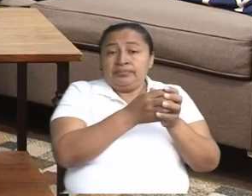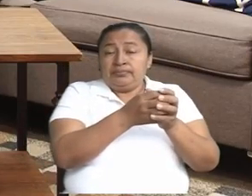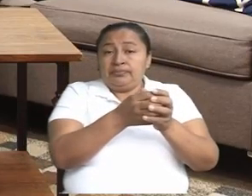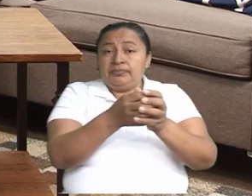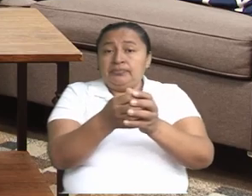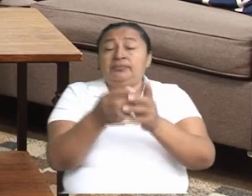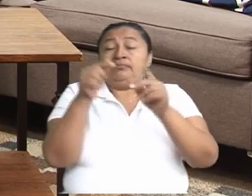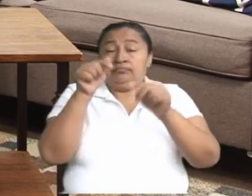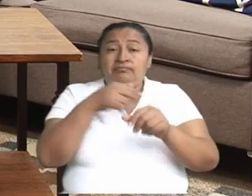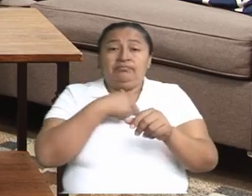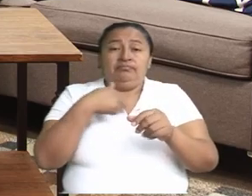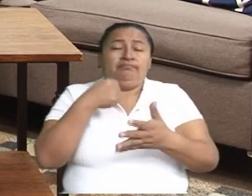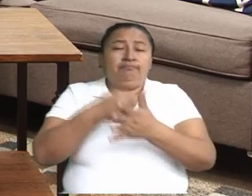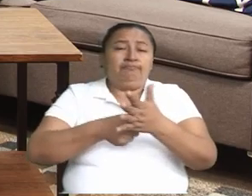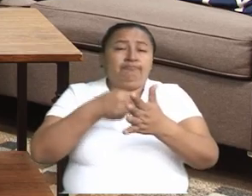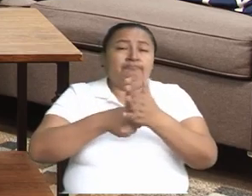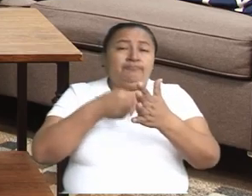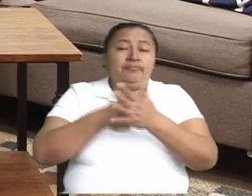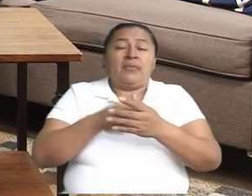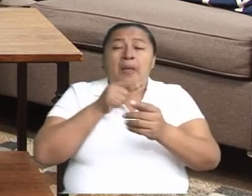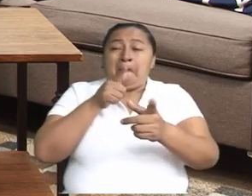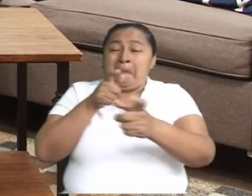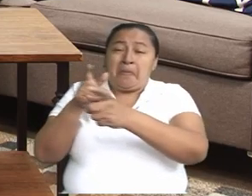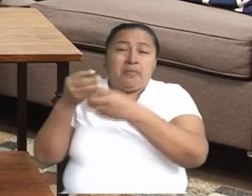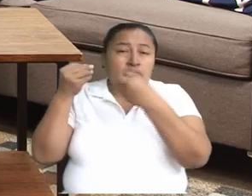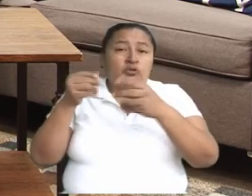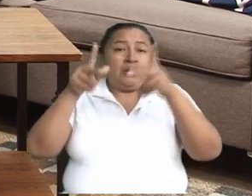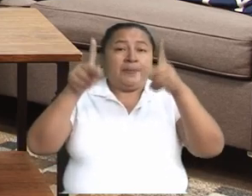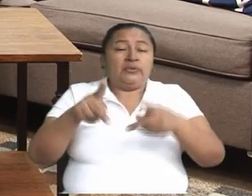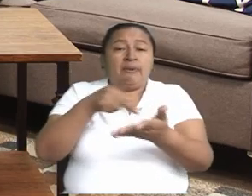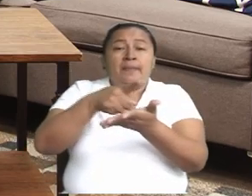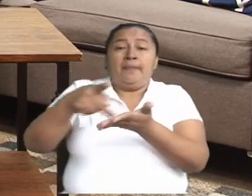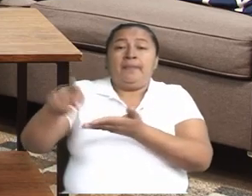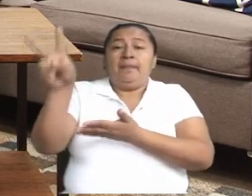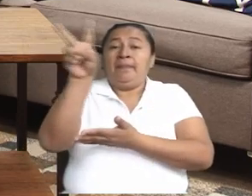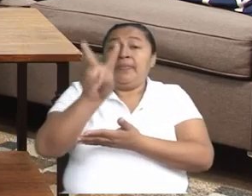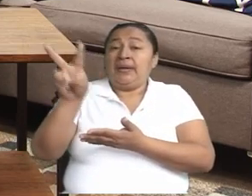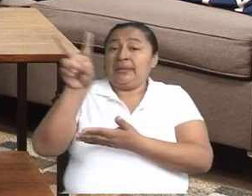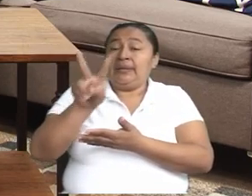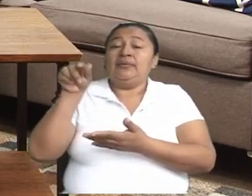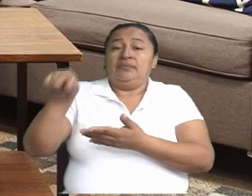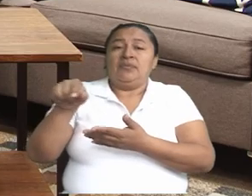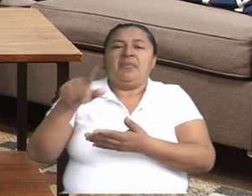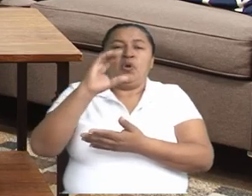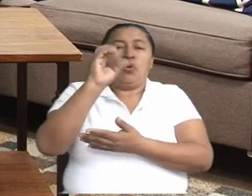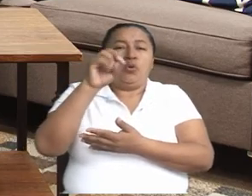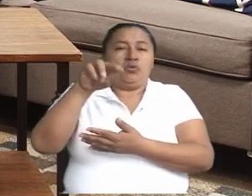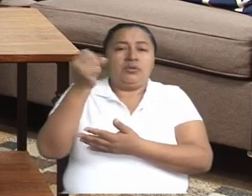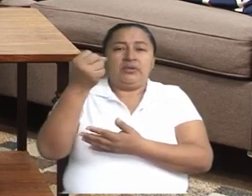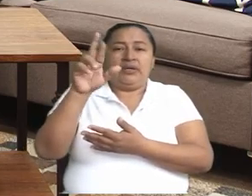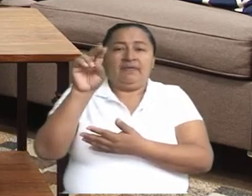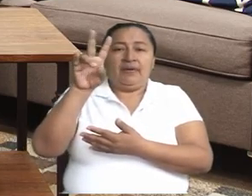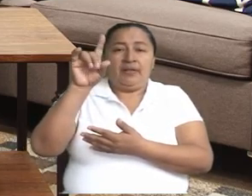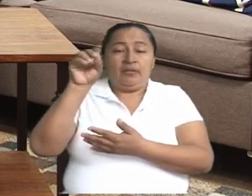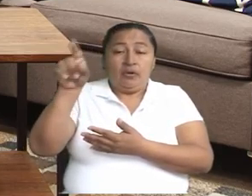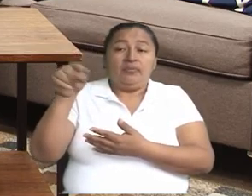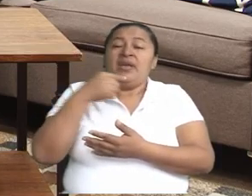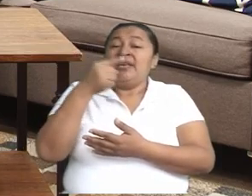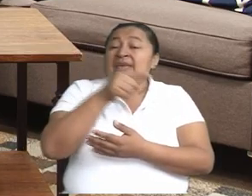terribles las tropas conservadoras es la columna segoviana del general Sandino. ¿Eh?